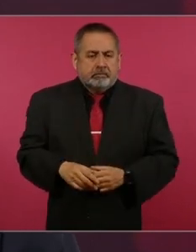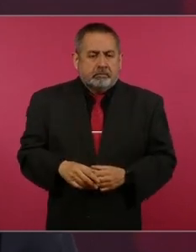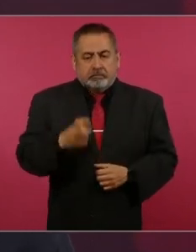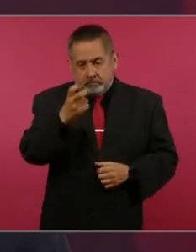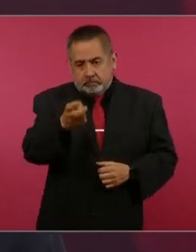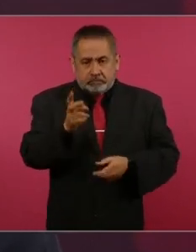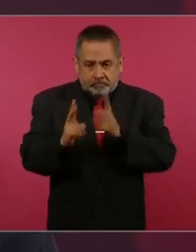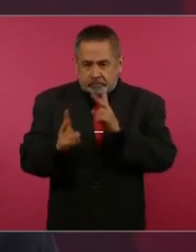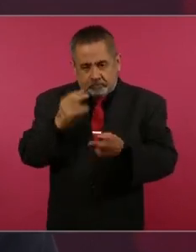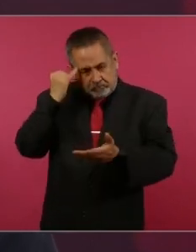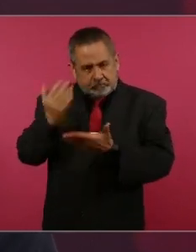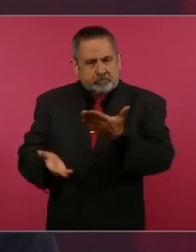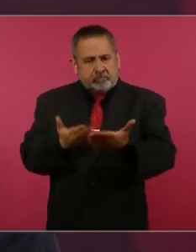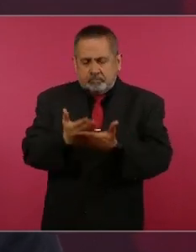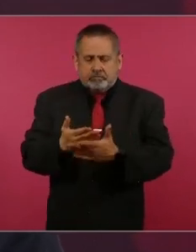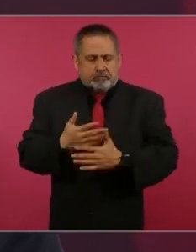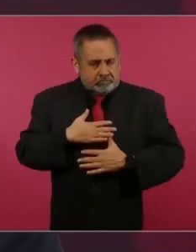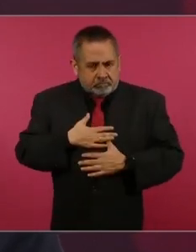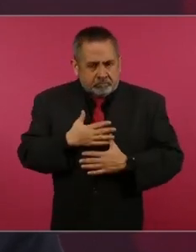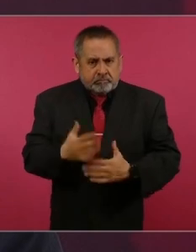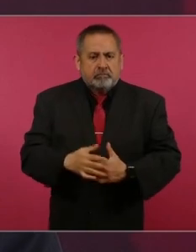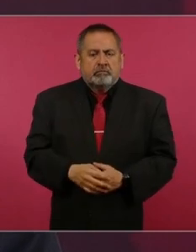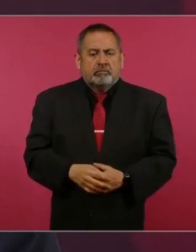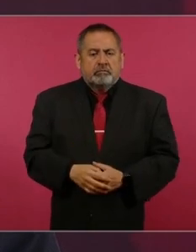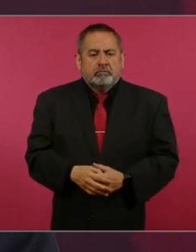Eso se planteó. Nosotros